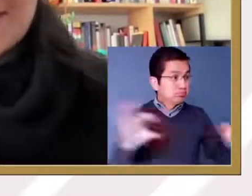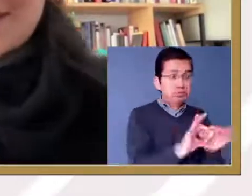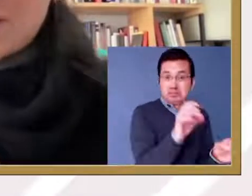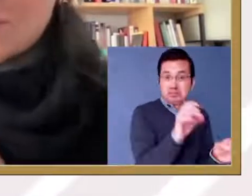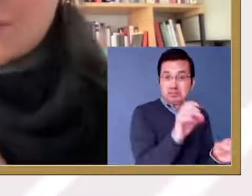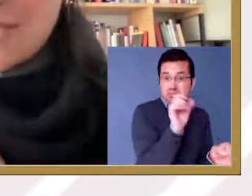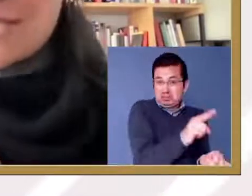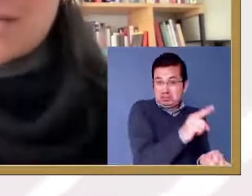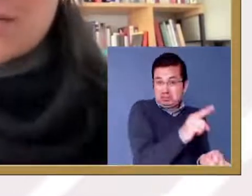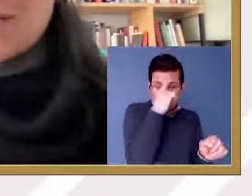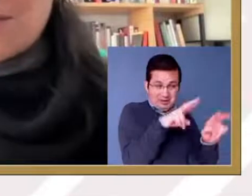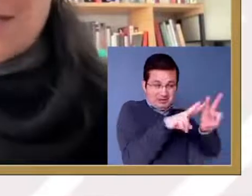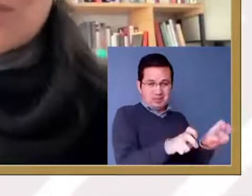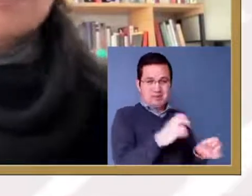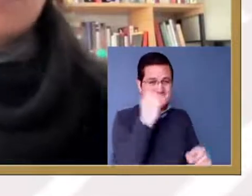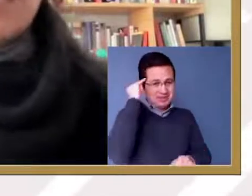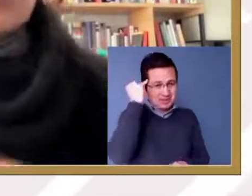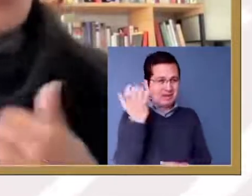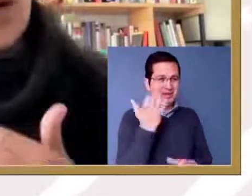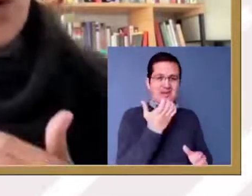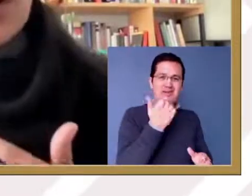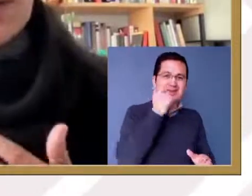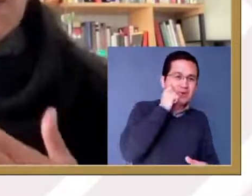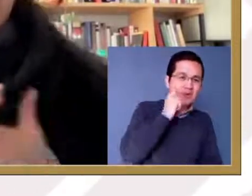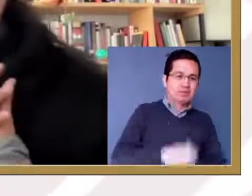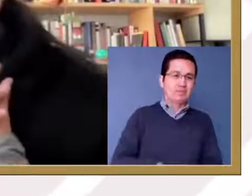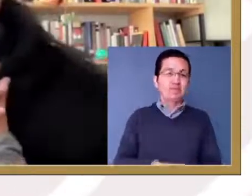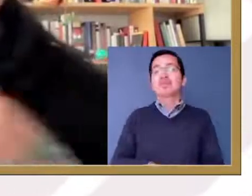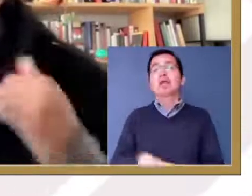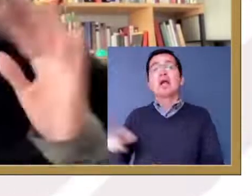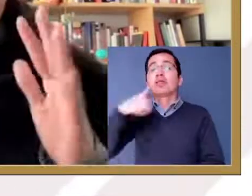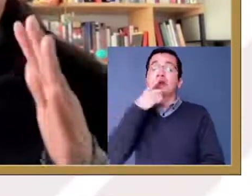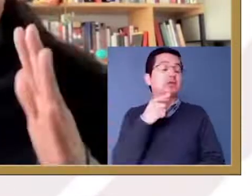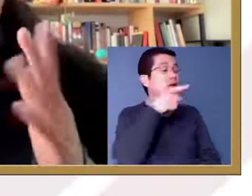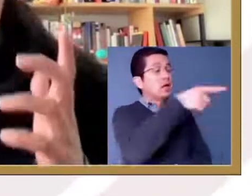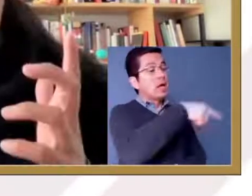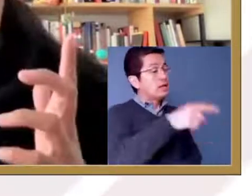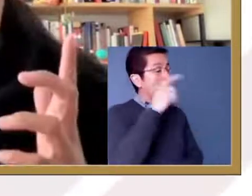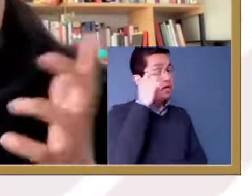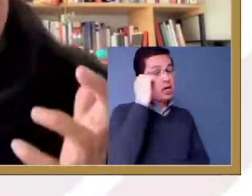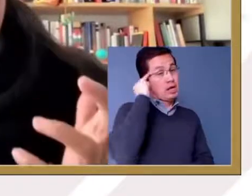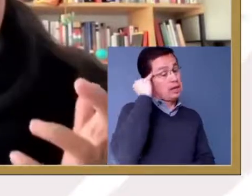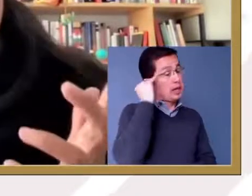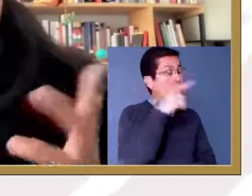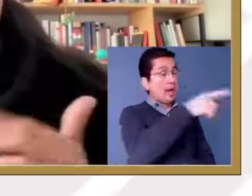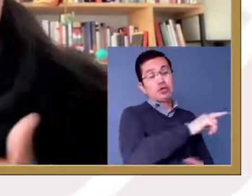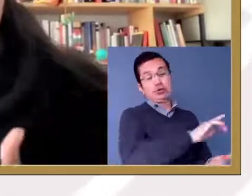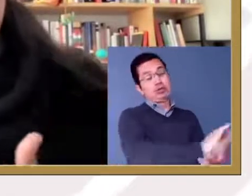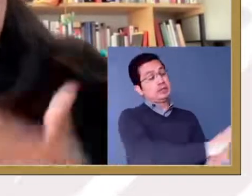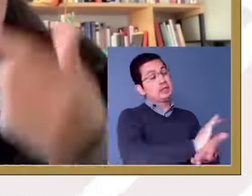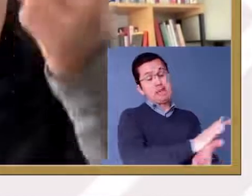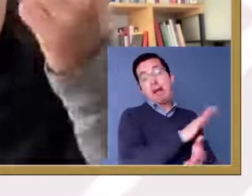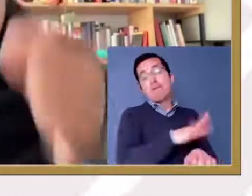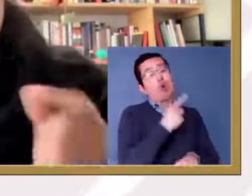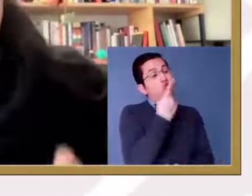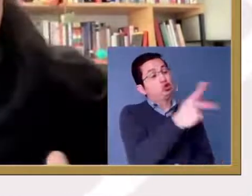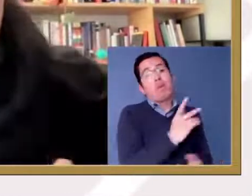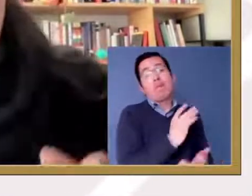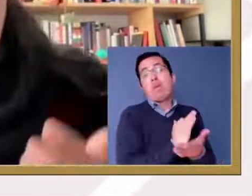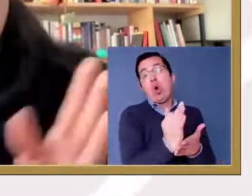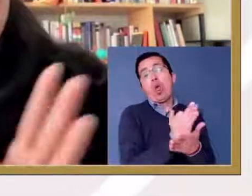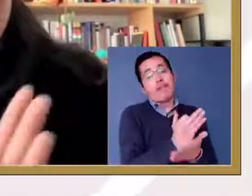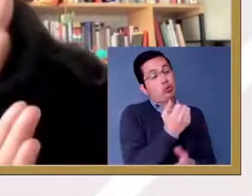tú dices, es a los indígenas a los que discriminan o por el color de piel, pero yo no, yo soy más clarito o más clarita y me discriminan por cómo me he